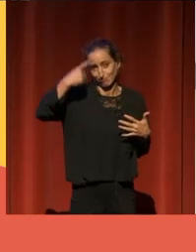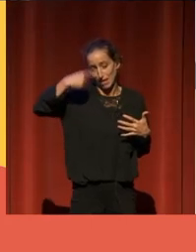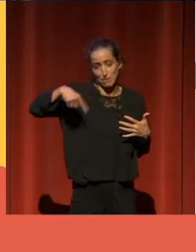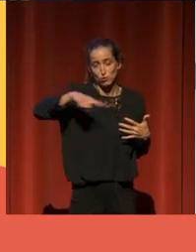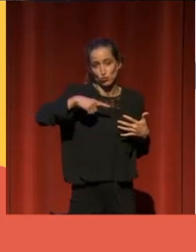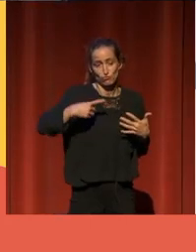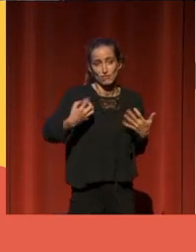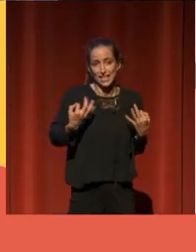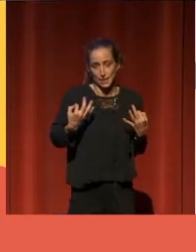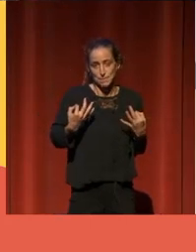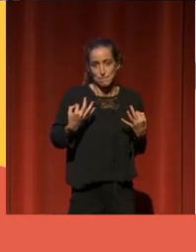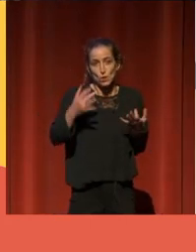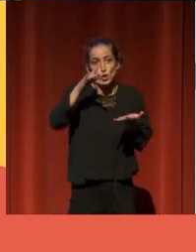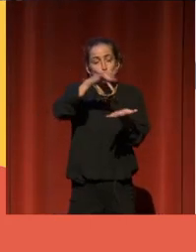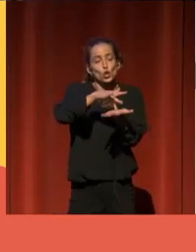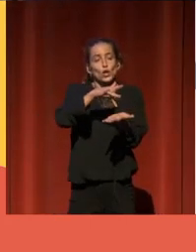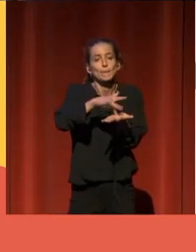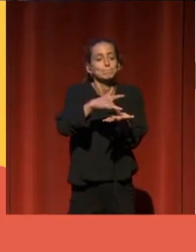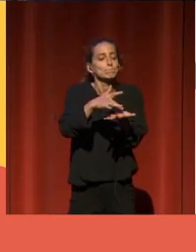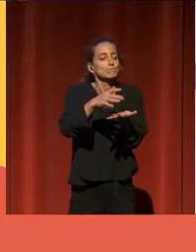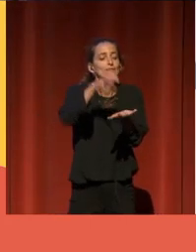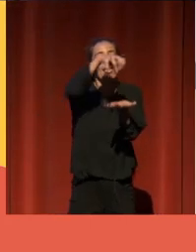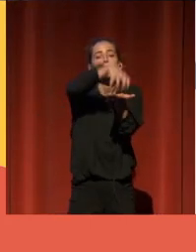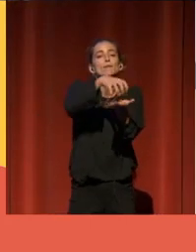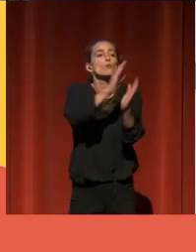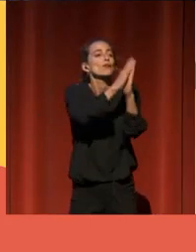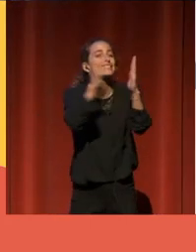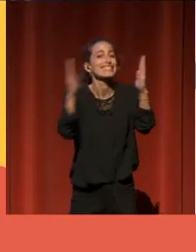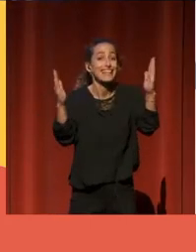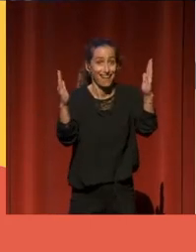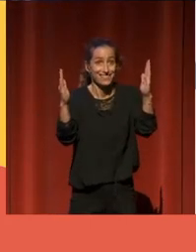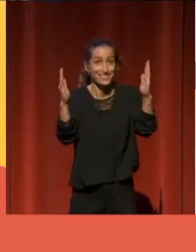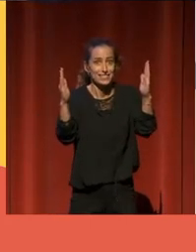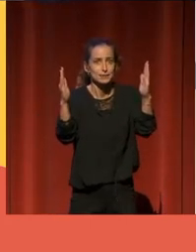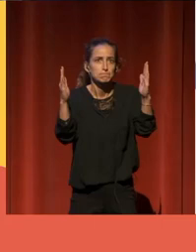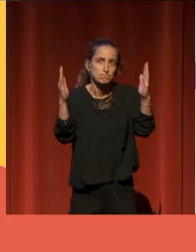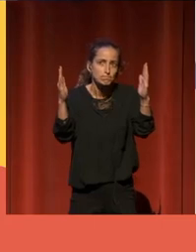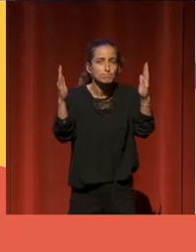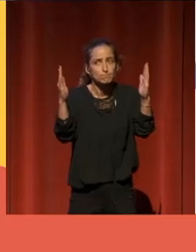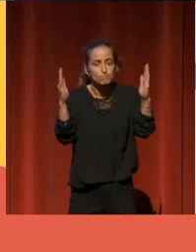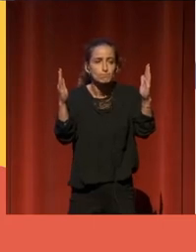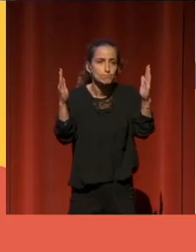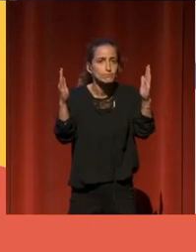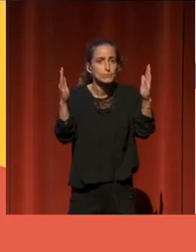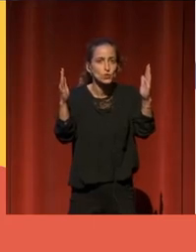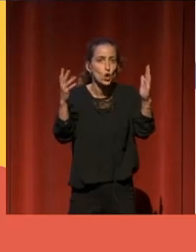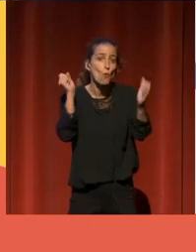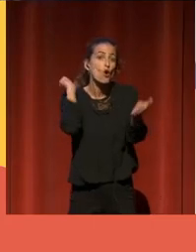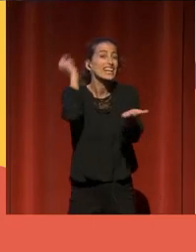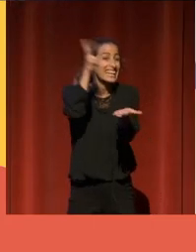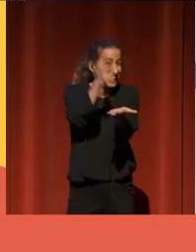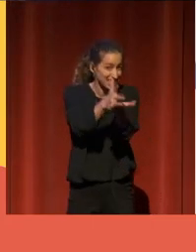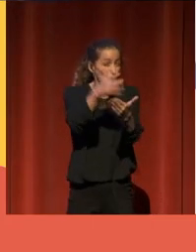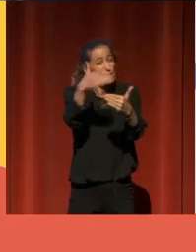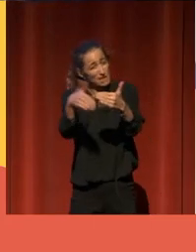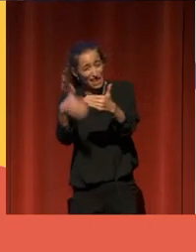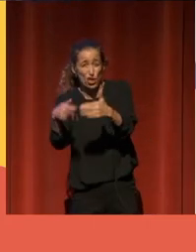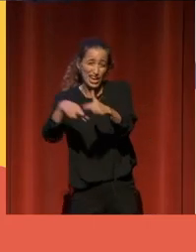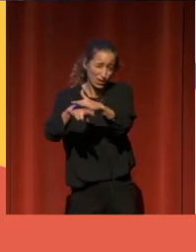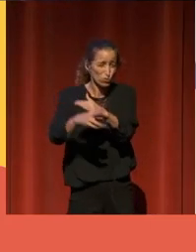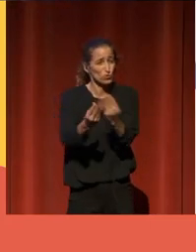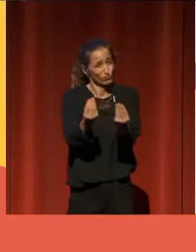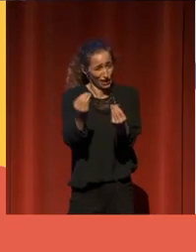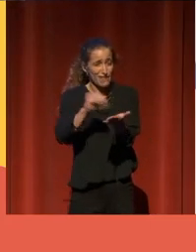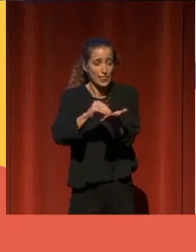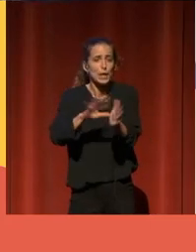las bibliotecas a veces hay grandes eh eh retos y limitaciones de recursos pero